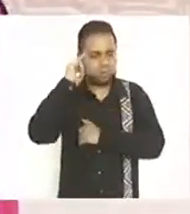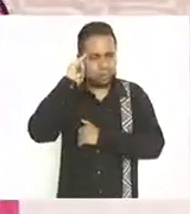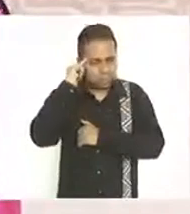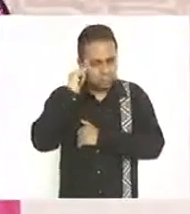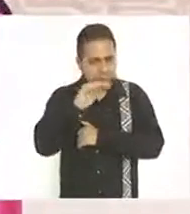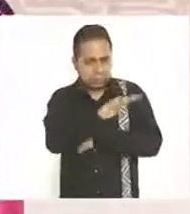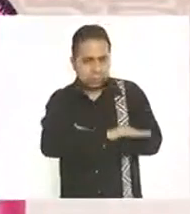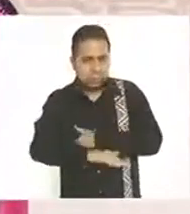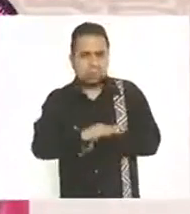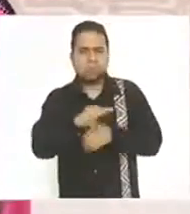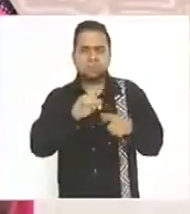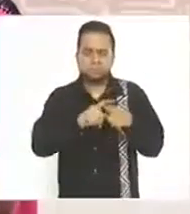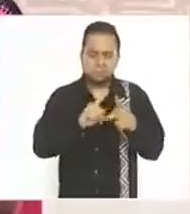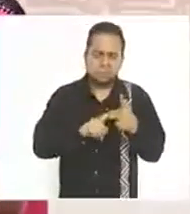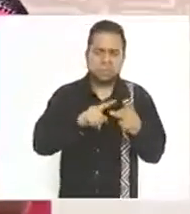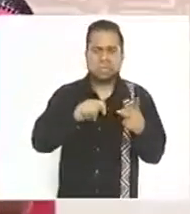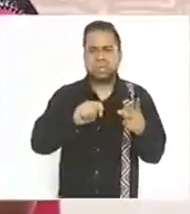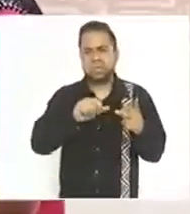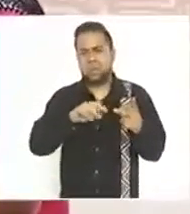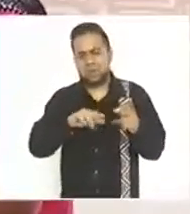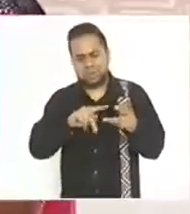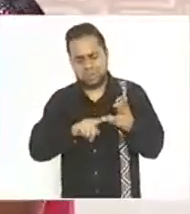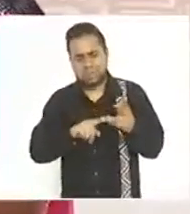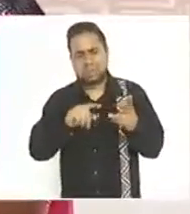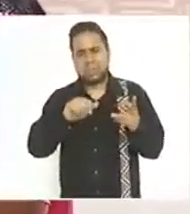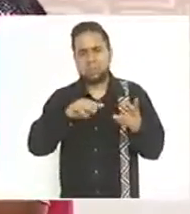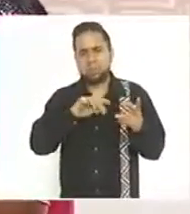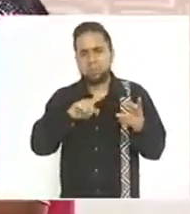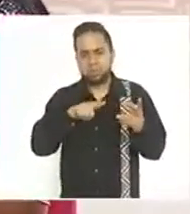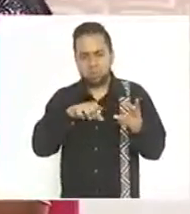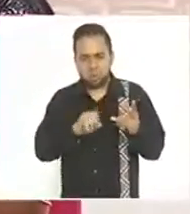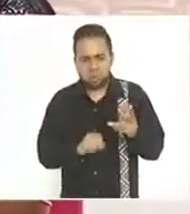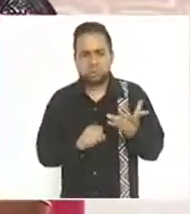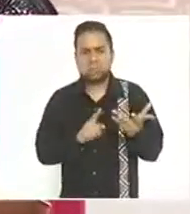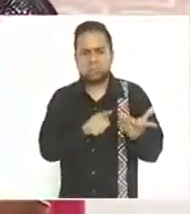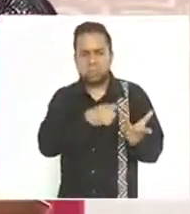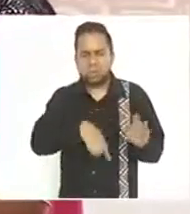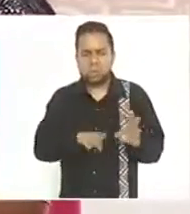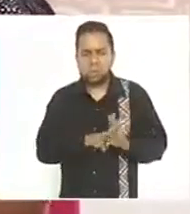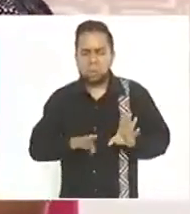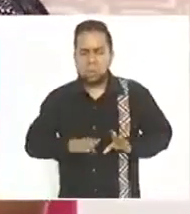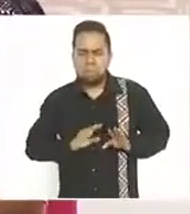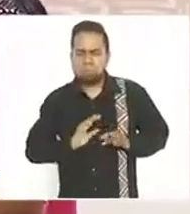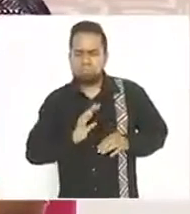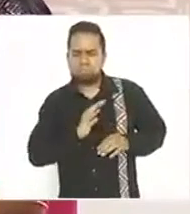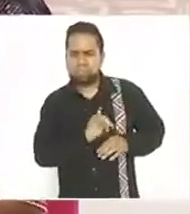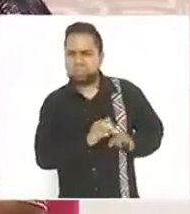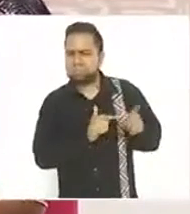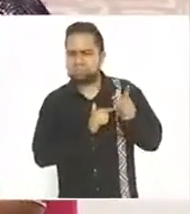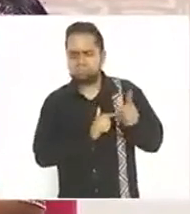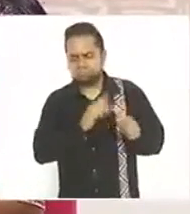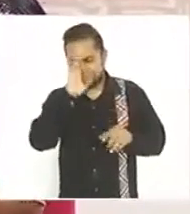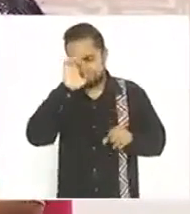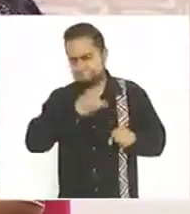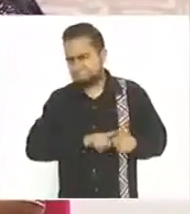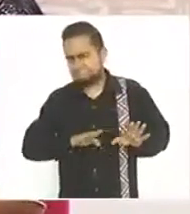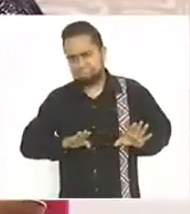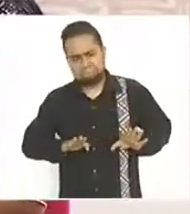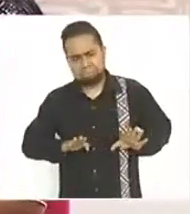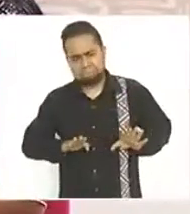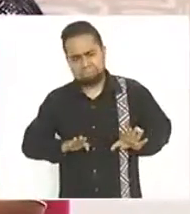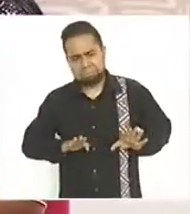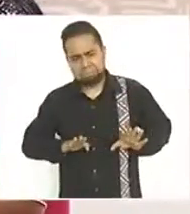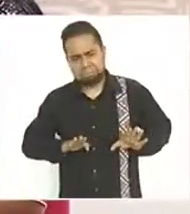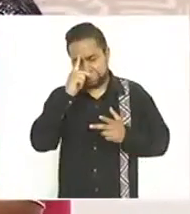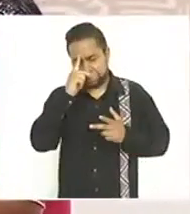Ñuzagi, Tacuate, Nahua y Amuzgos mantuvieron su singularidad cultural que nutre a